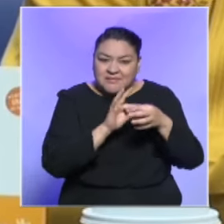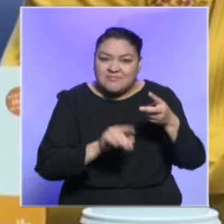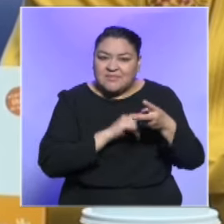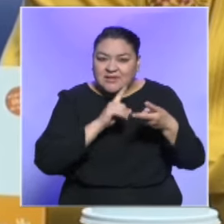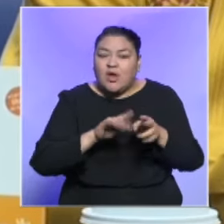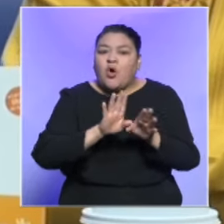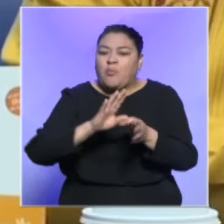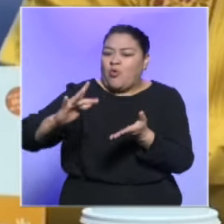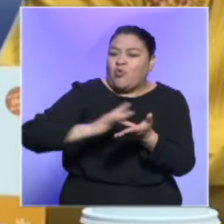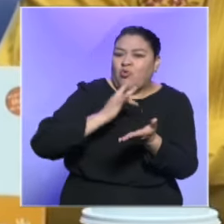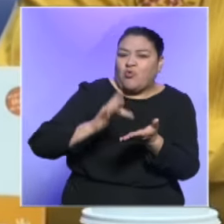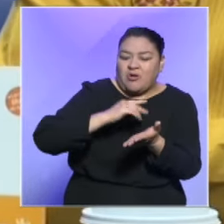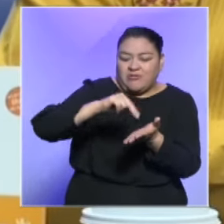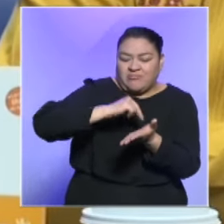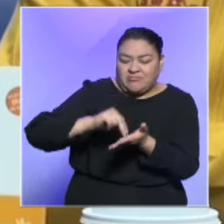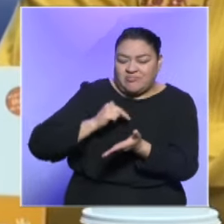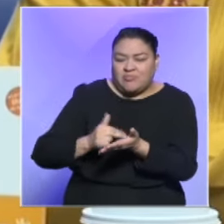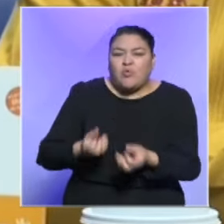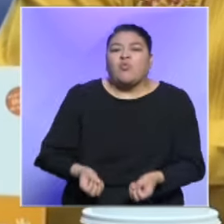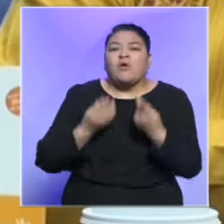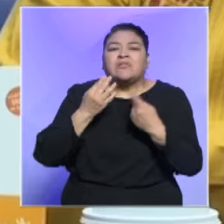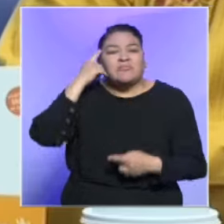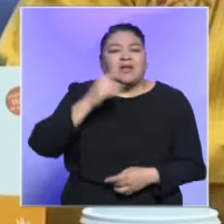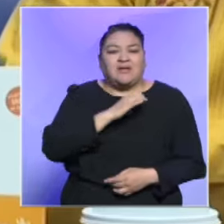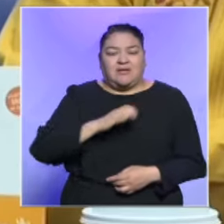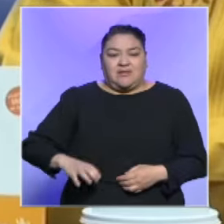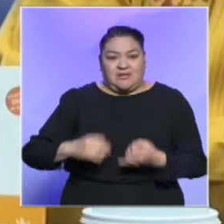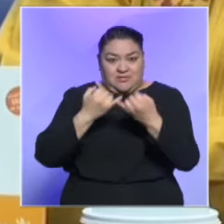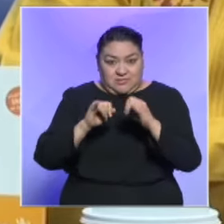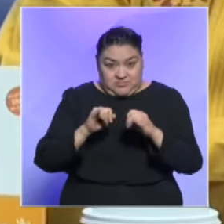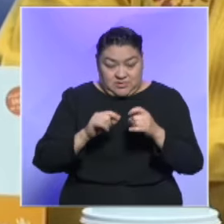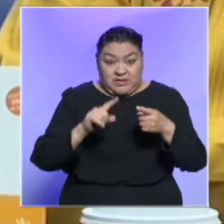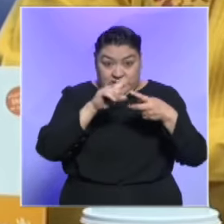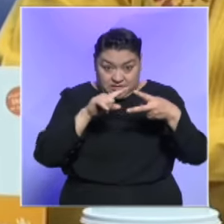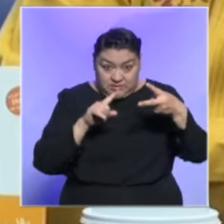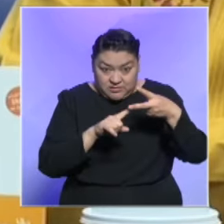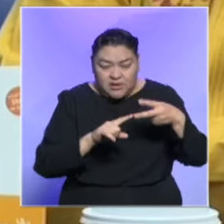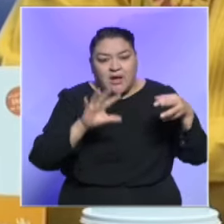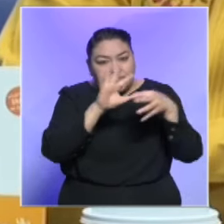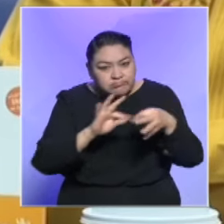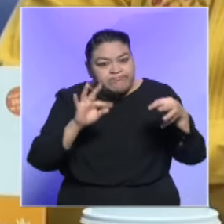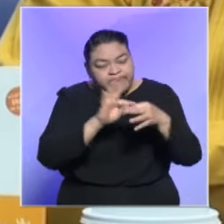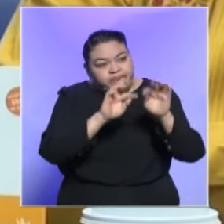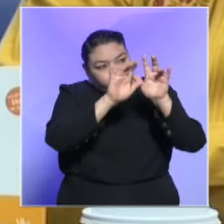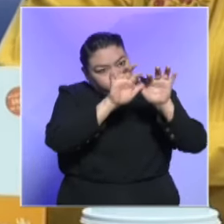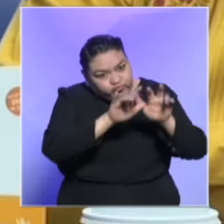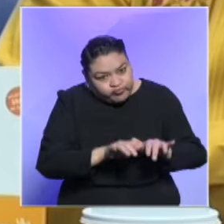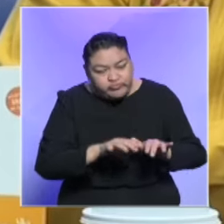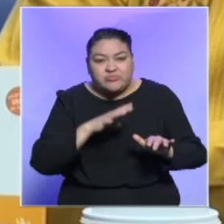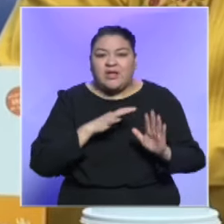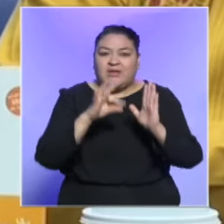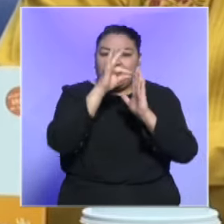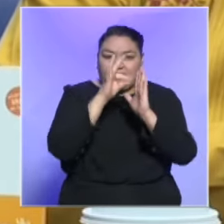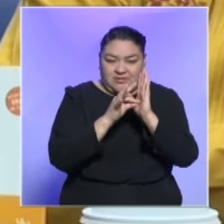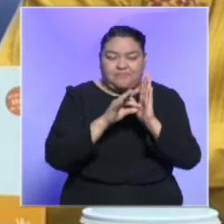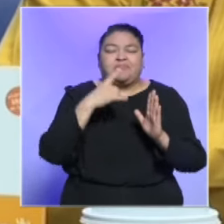apoyos que son necesarios para obtener la candidatura independiente. Y sobre esa base construye un indicador. Y vean